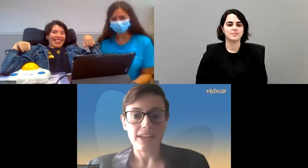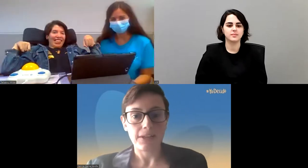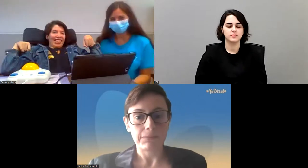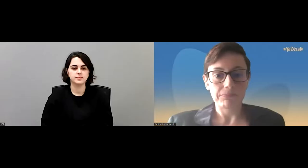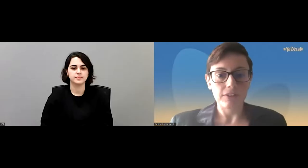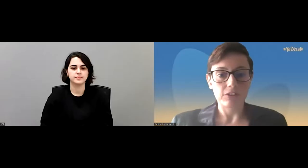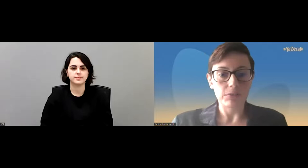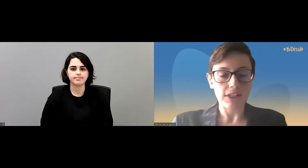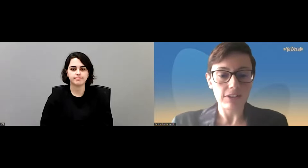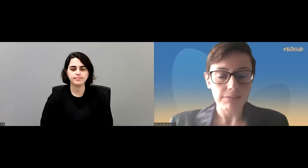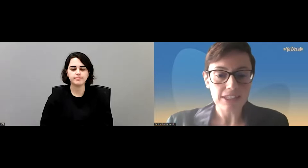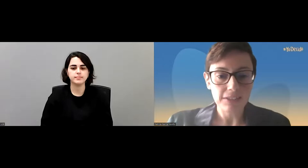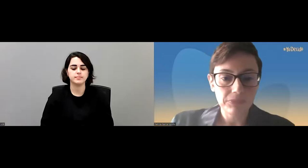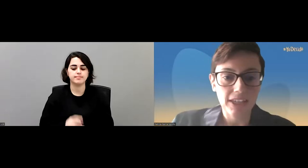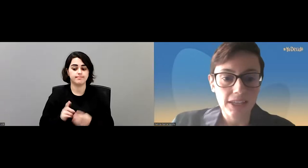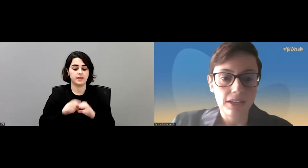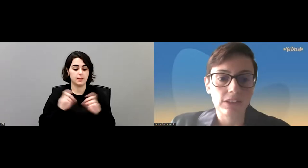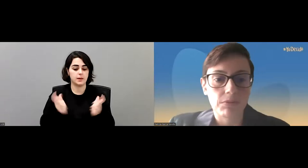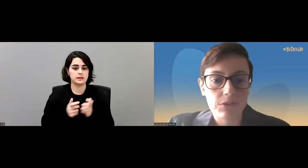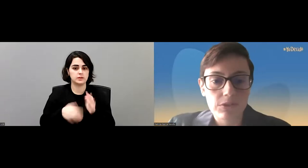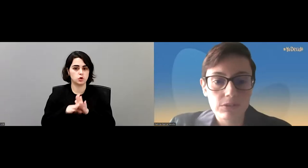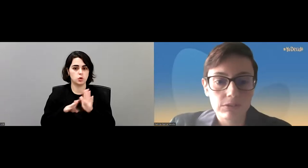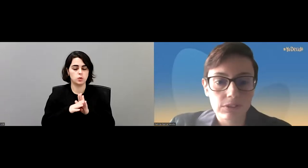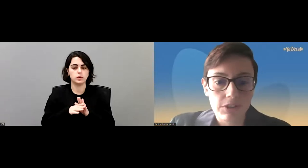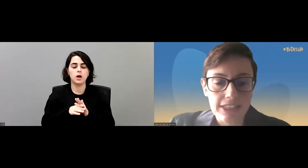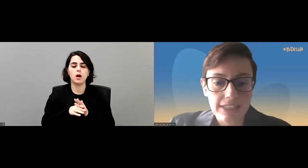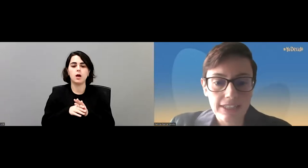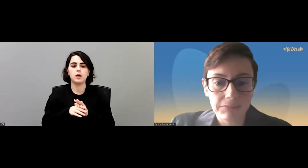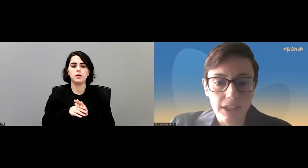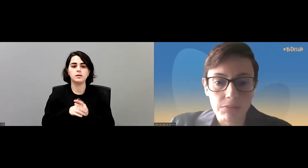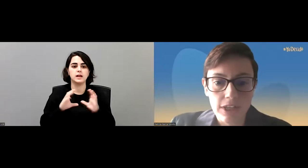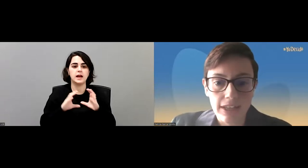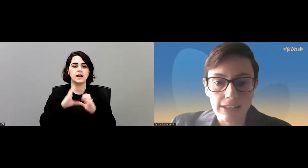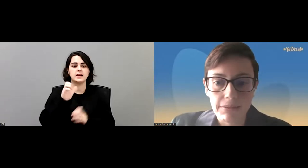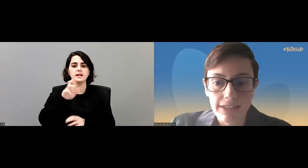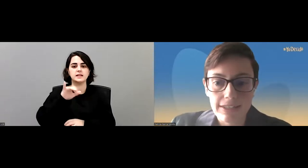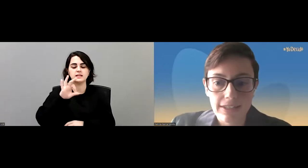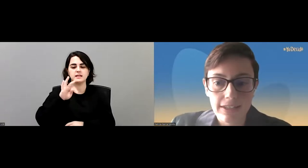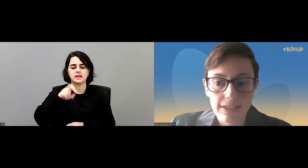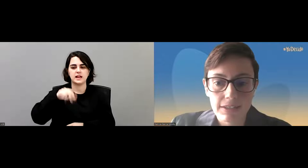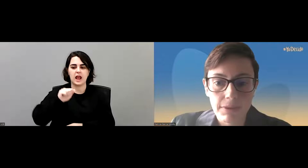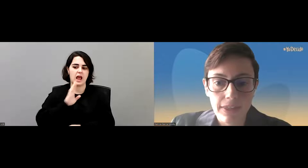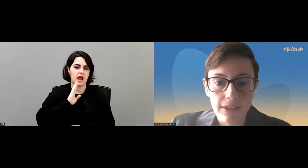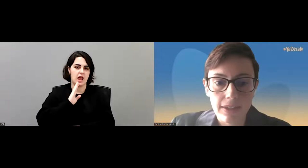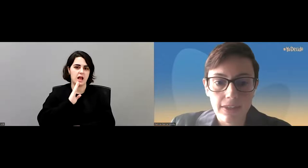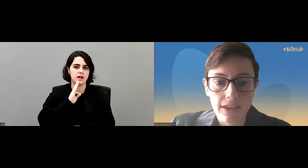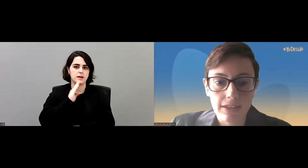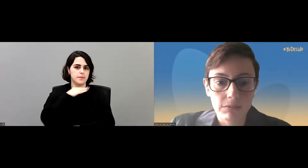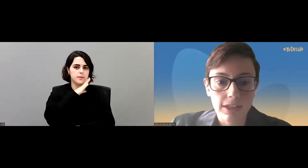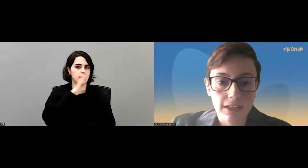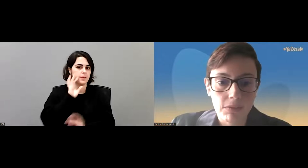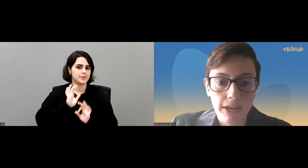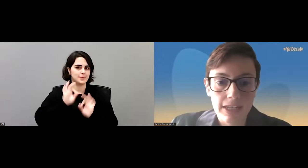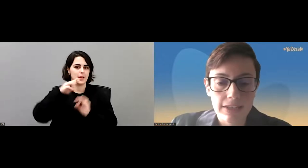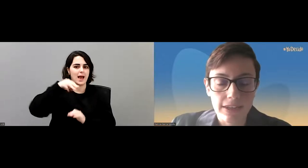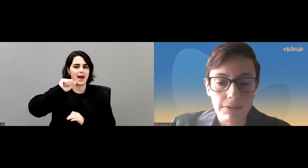Vale, para continuar con la mesa, continuamos con Cristina, que como os adelantaba, Cristina es mamá de Anne,